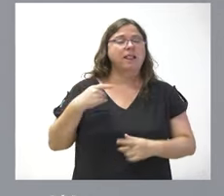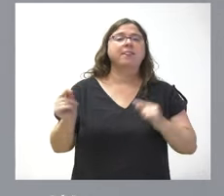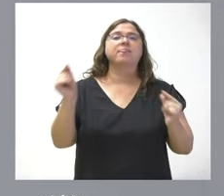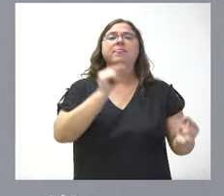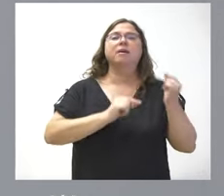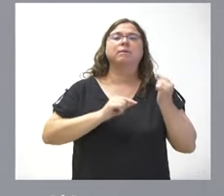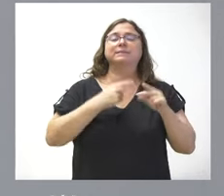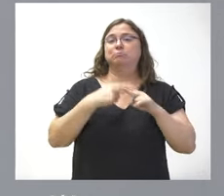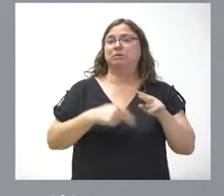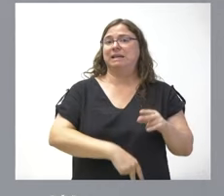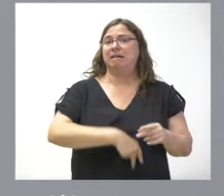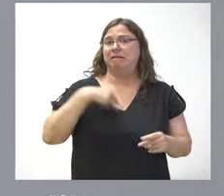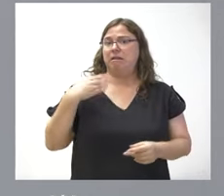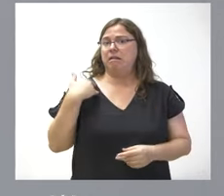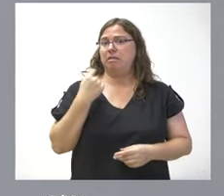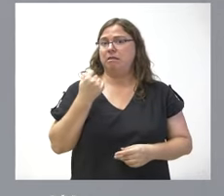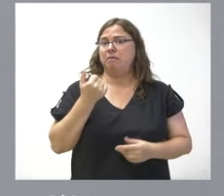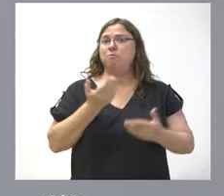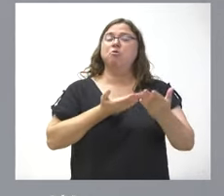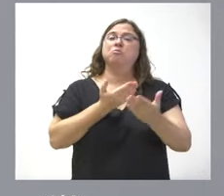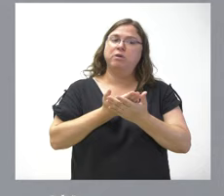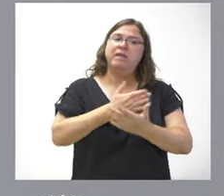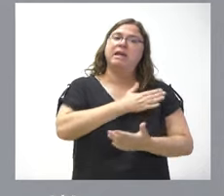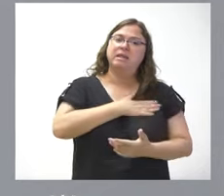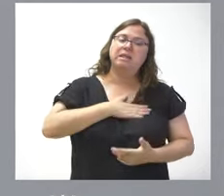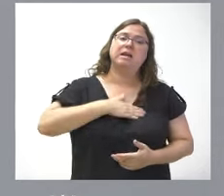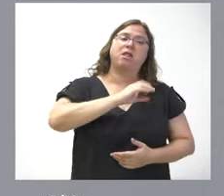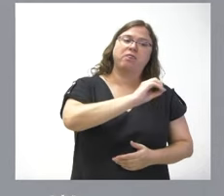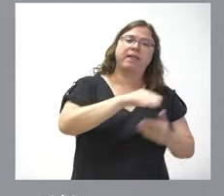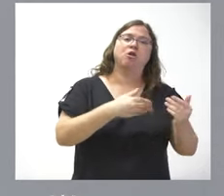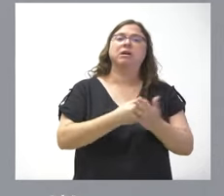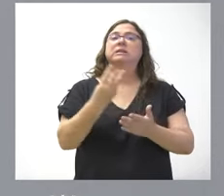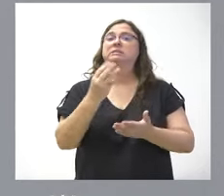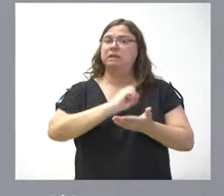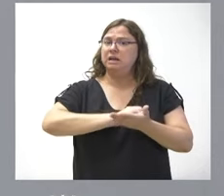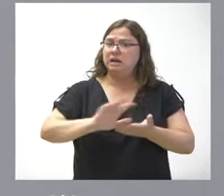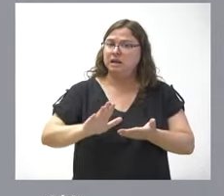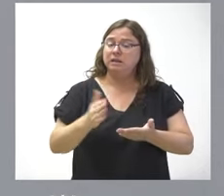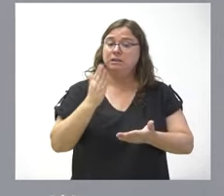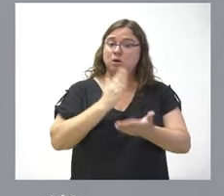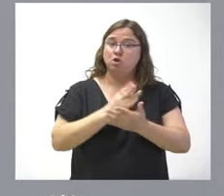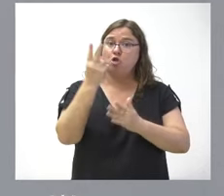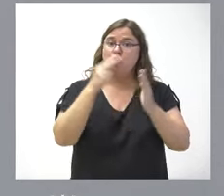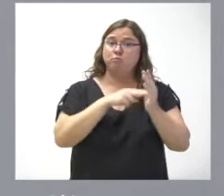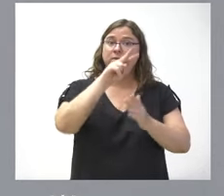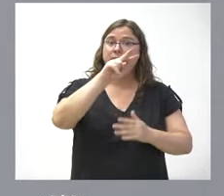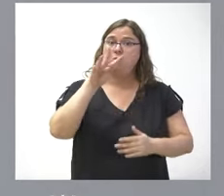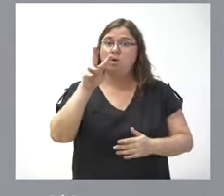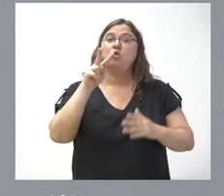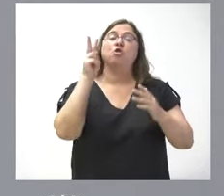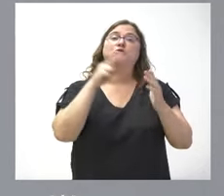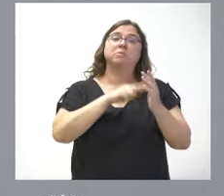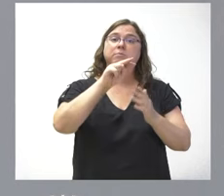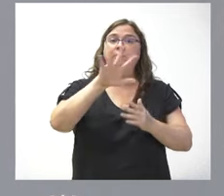general recientemente planteó la extensión de la educación infantil de 0 a 3 años de forma gratuita para el curso 2425 y con esto se